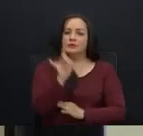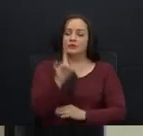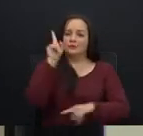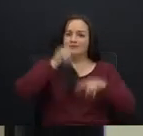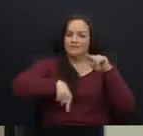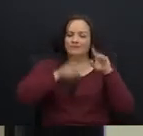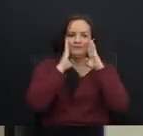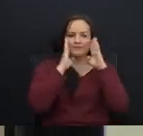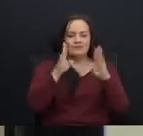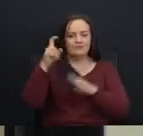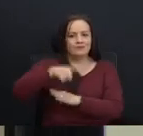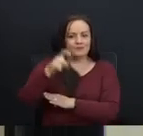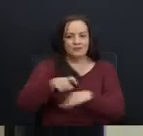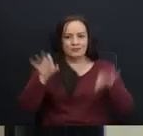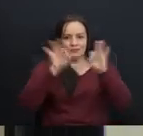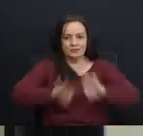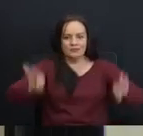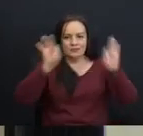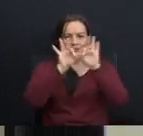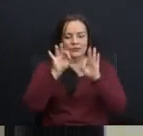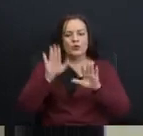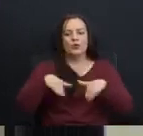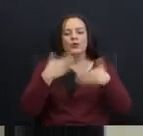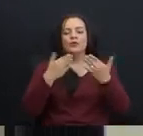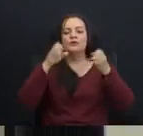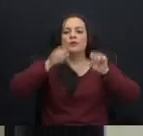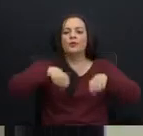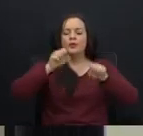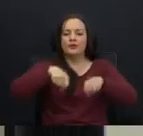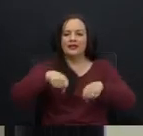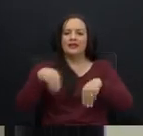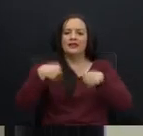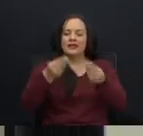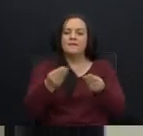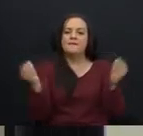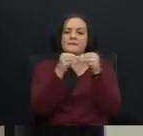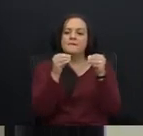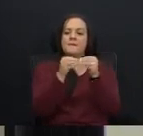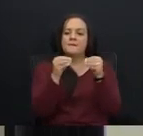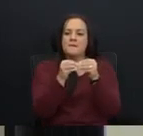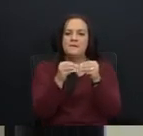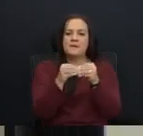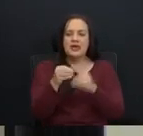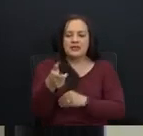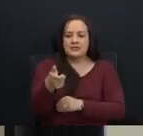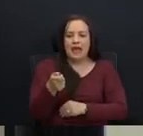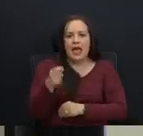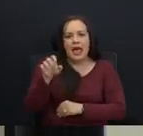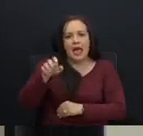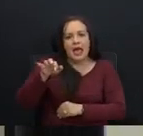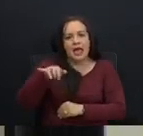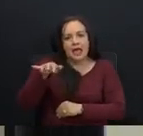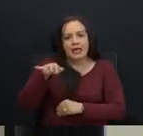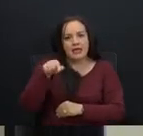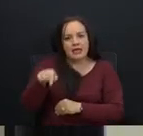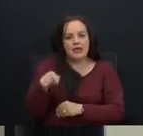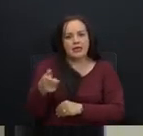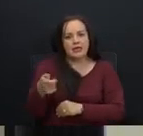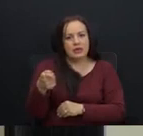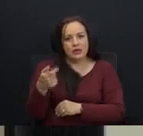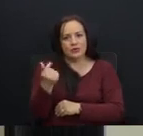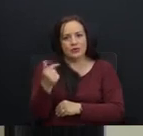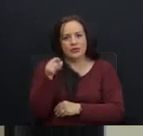tan importante como es poder propiciar un mayor número de cajeros automáticos, no solamente en Guápiles, sino